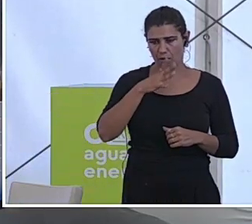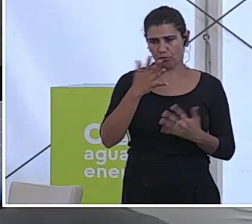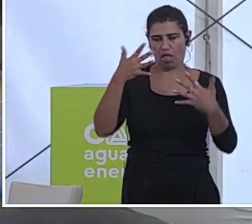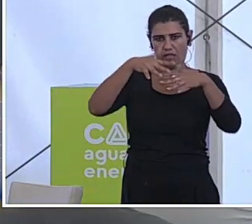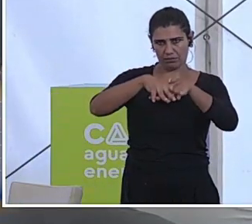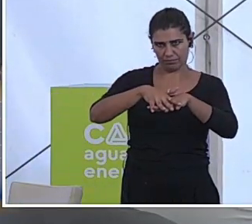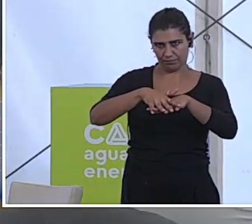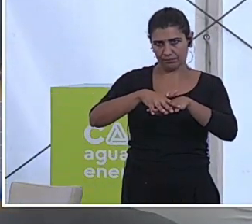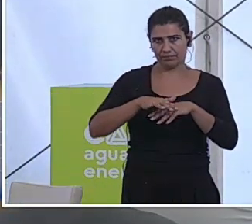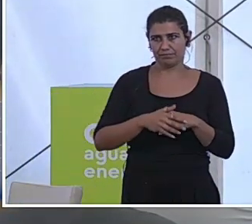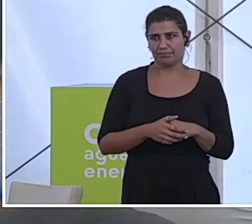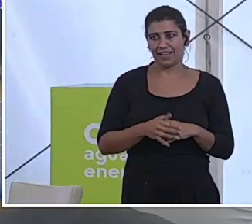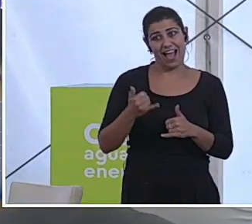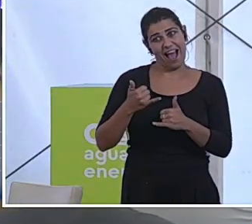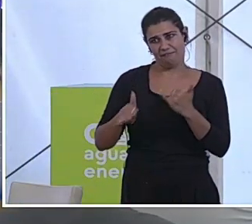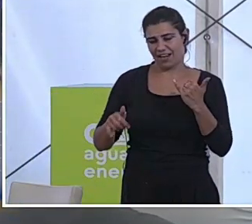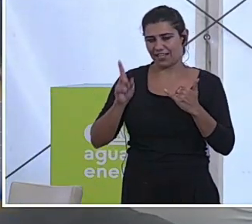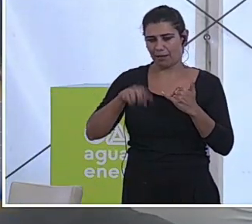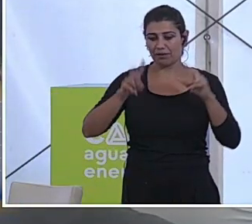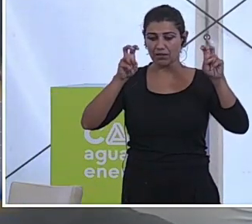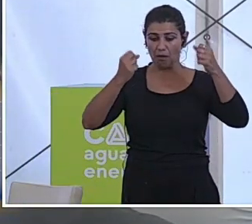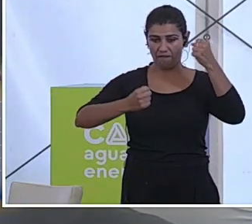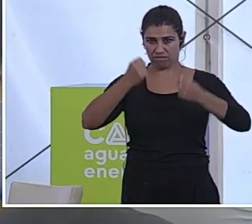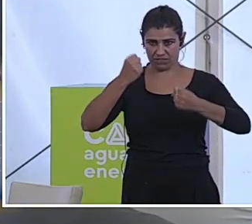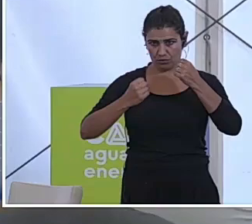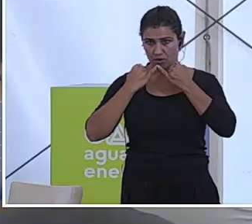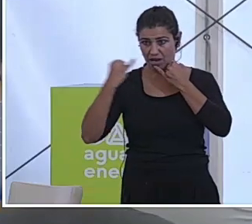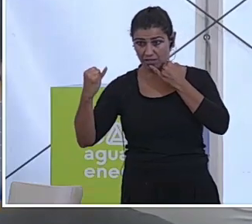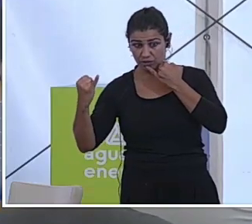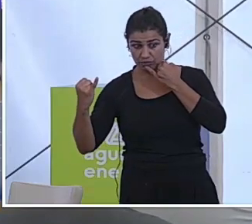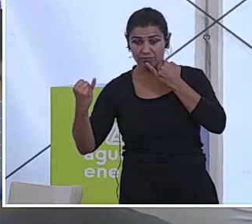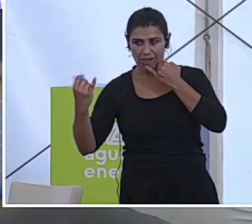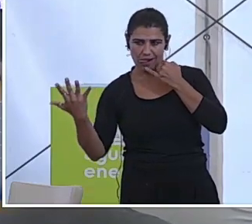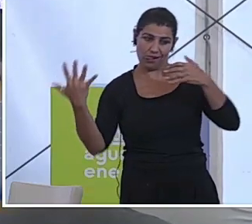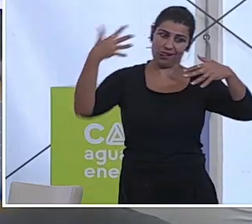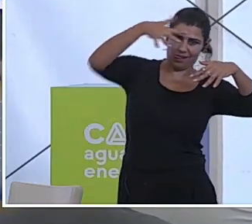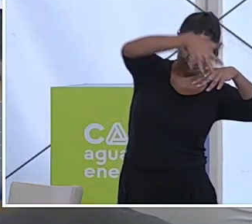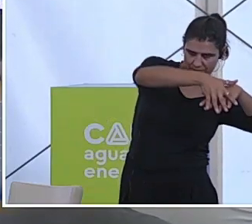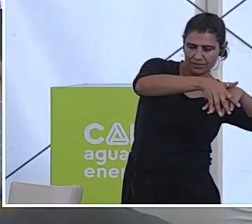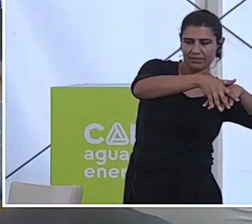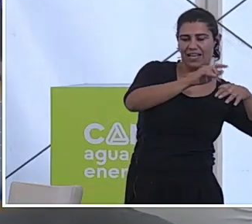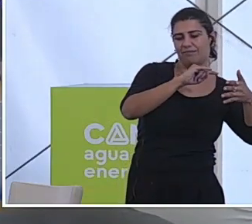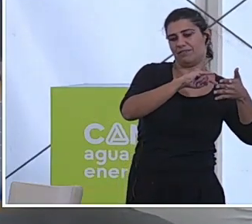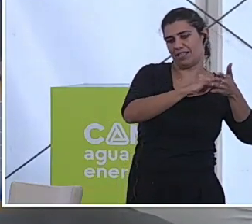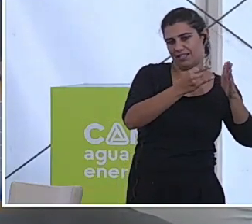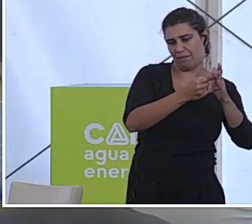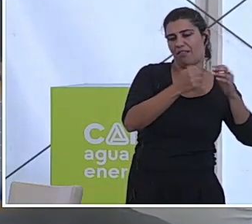habló ahora al final, no me dio tiempo a apuntarlo, de vehículo eléctrico como integración de energías renovables.